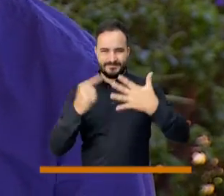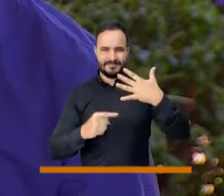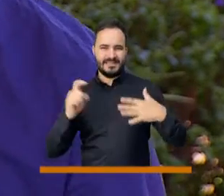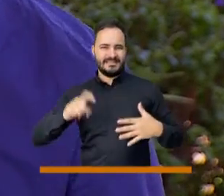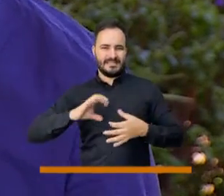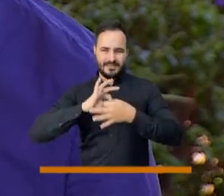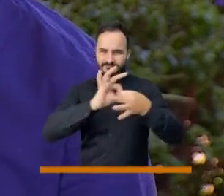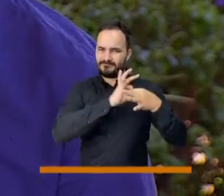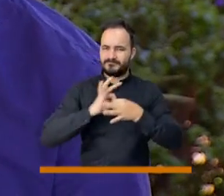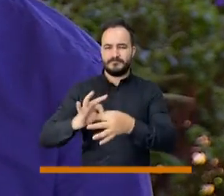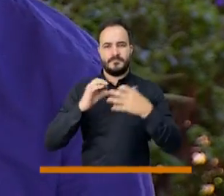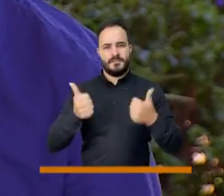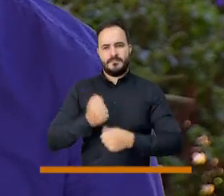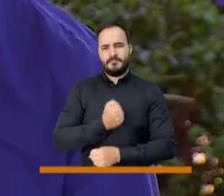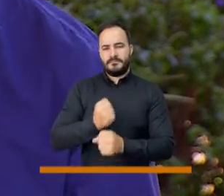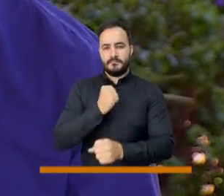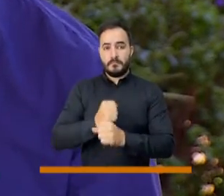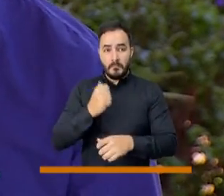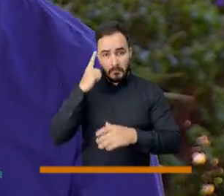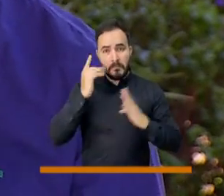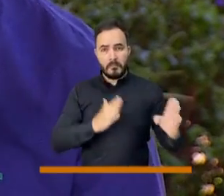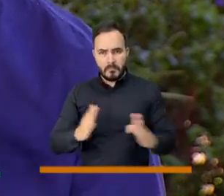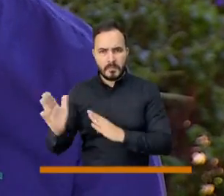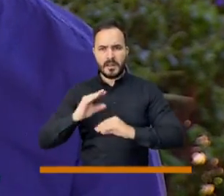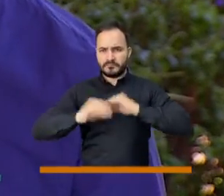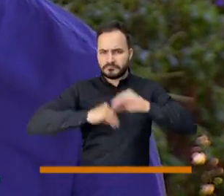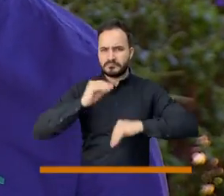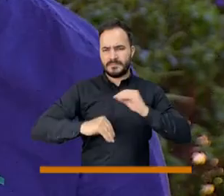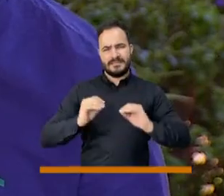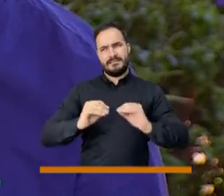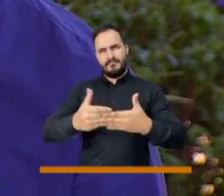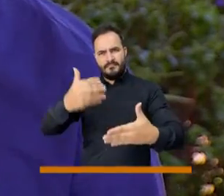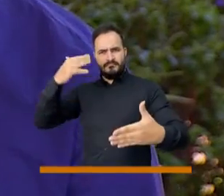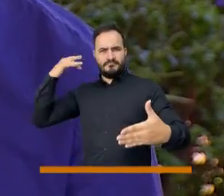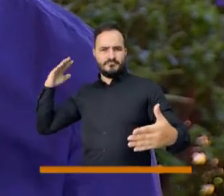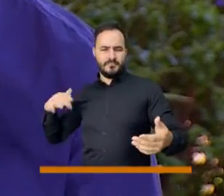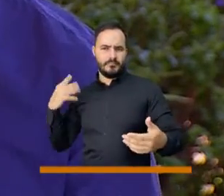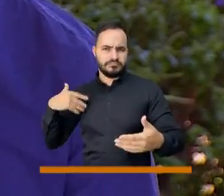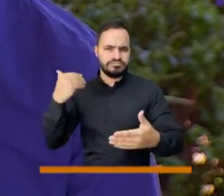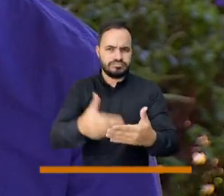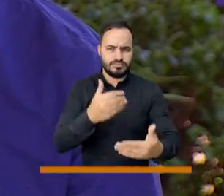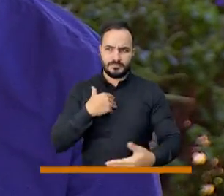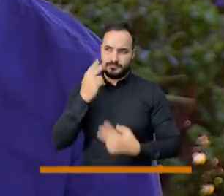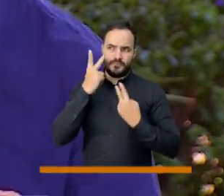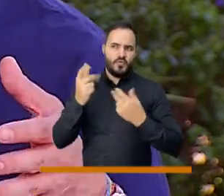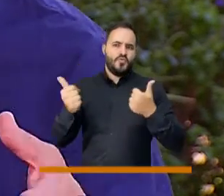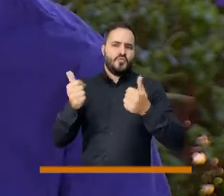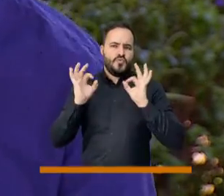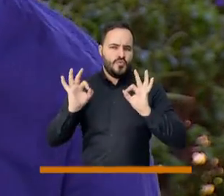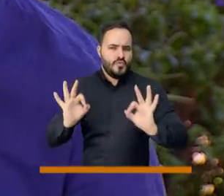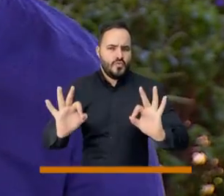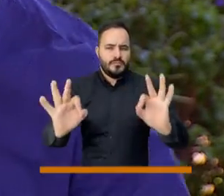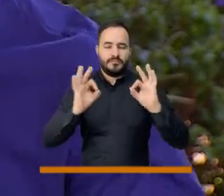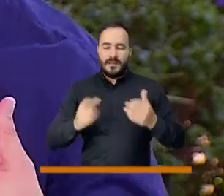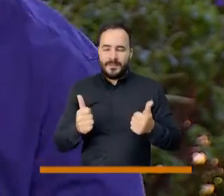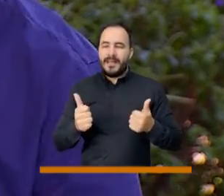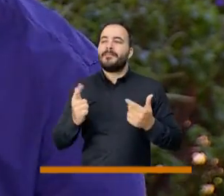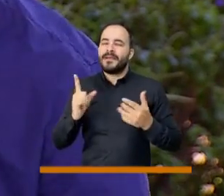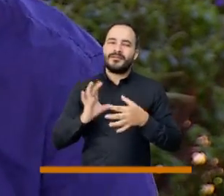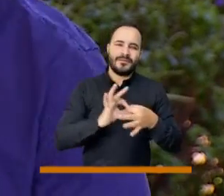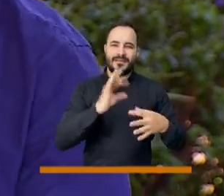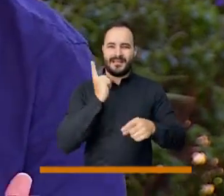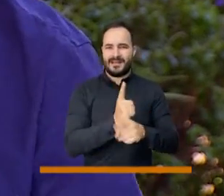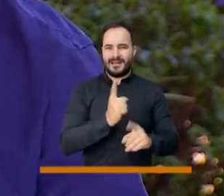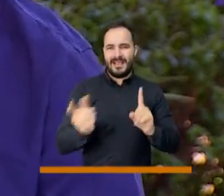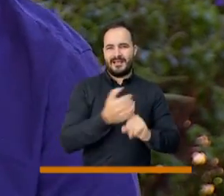que lo más importante es poder conectar esos ejercicios de planificación que se han hecho durante tantos años y de manera tan juiciosa con la